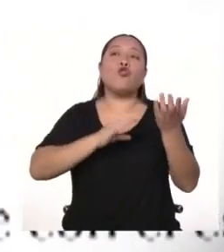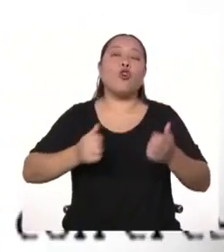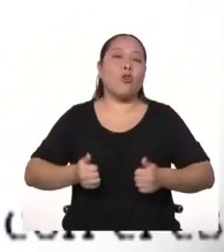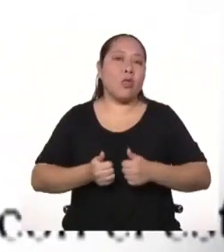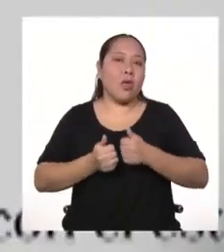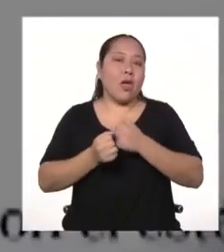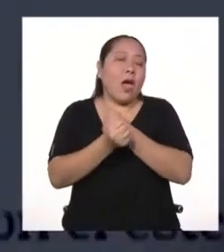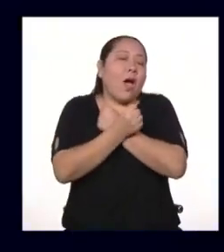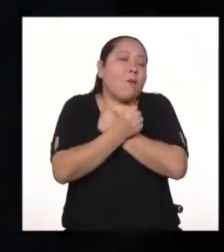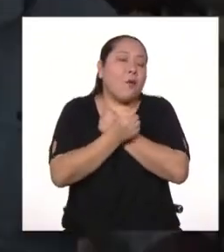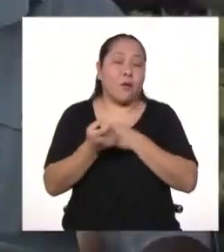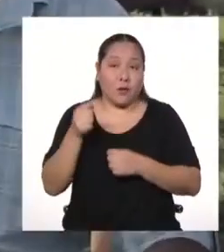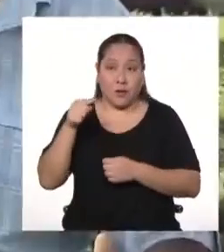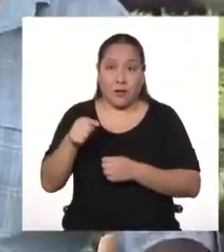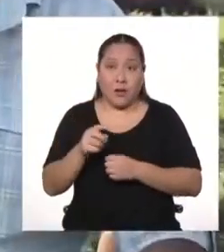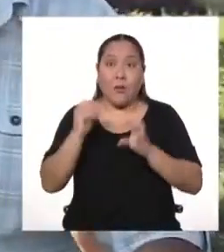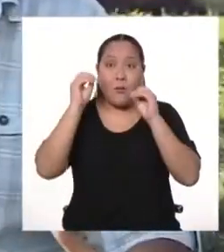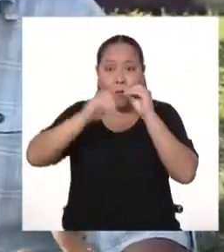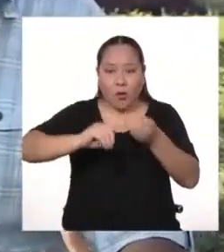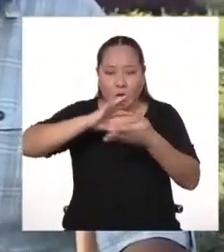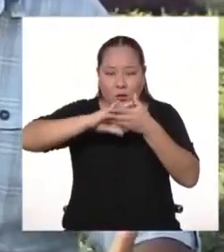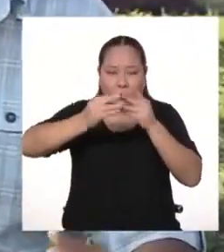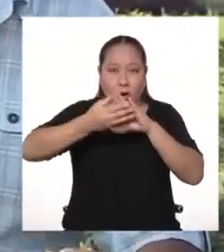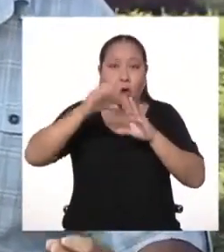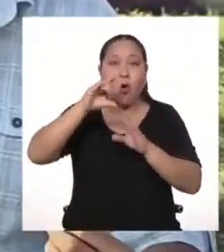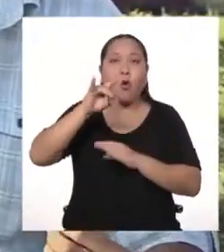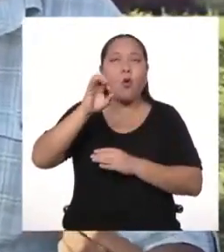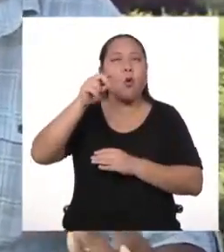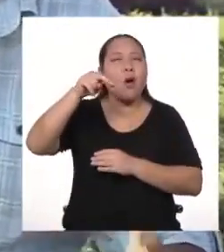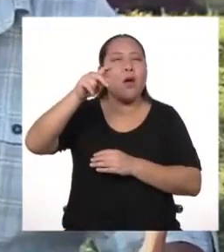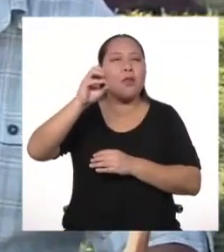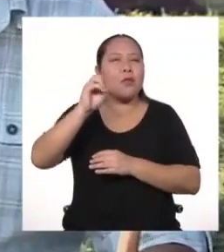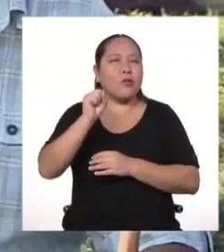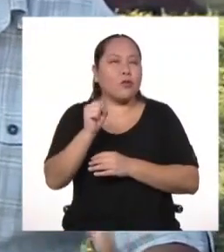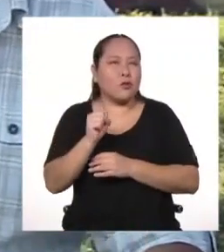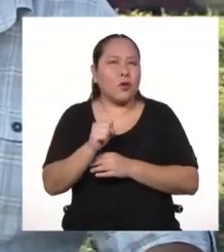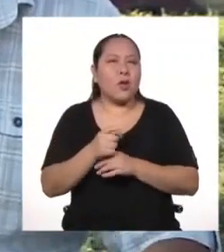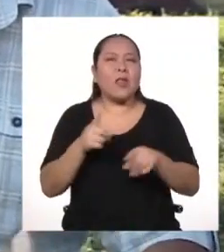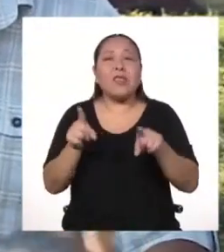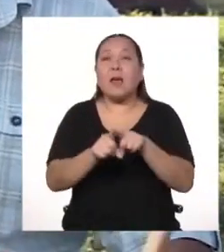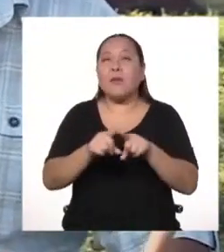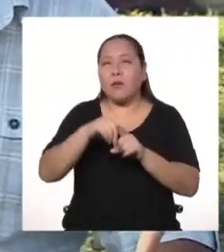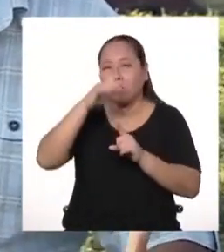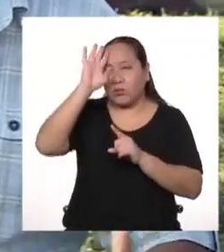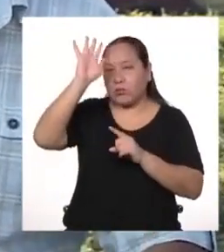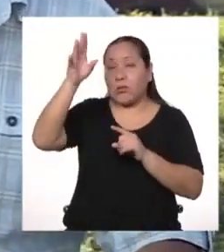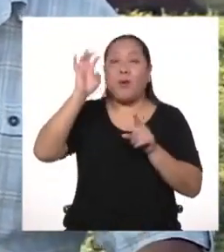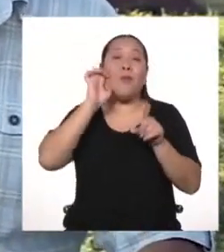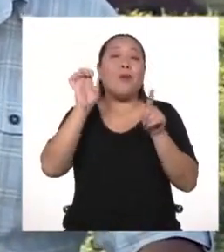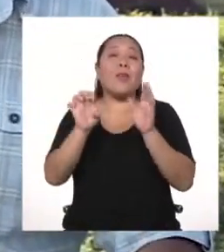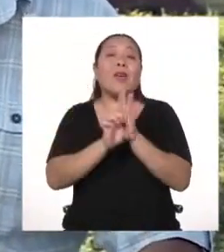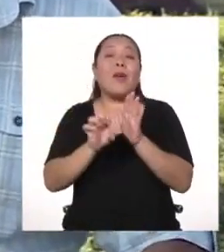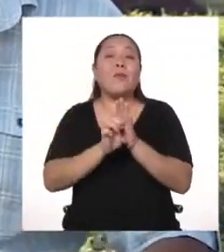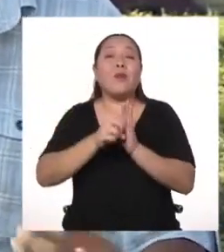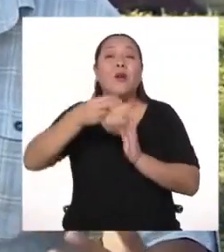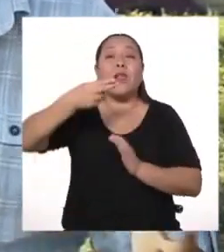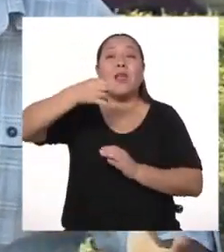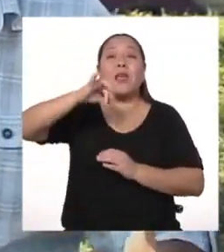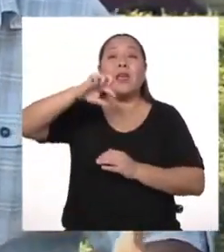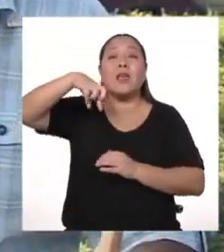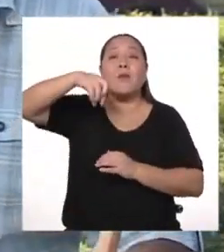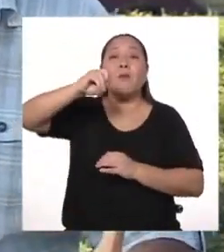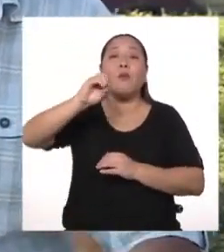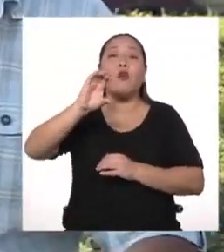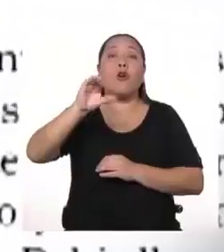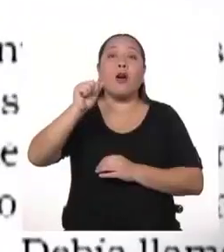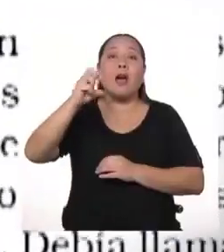Valdelomar también practica el cuento con elementos fantásticos, como es el hipocampo de oro, o Evaristo el sauce